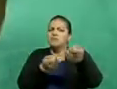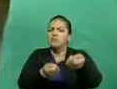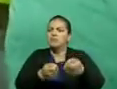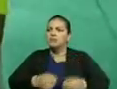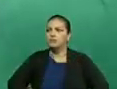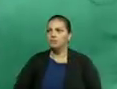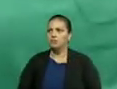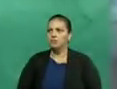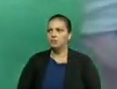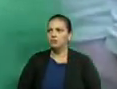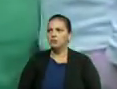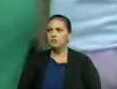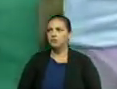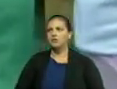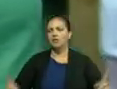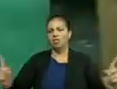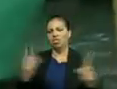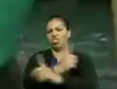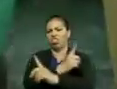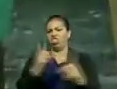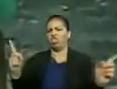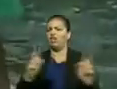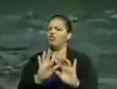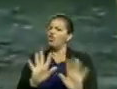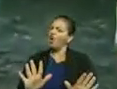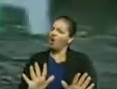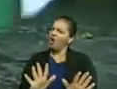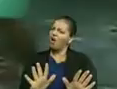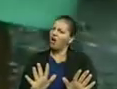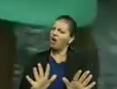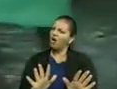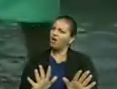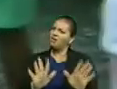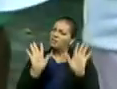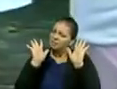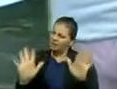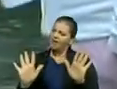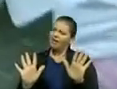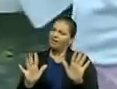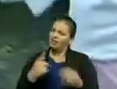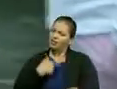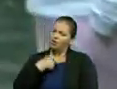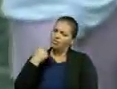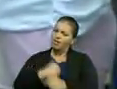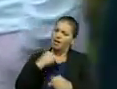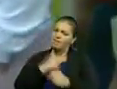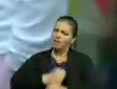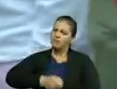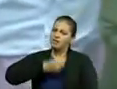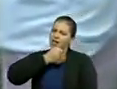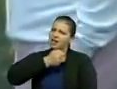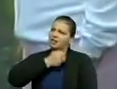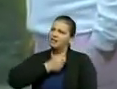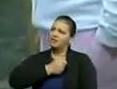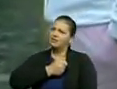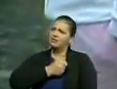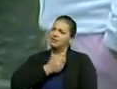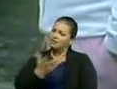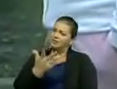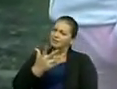me crucen de aquí, pues! ¡Déjenme trabajar, pues!